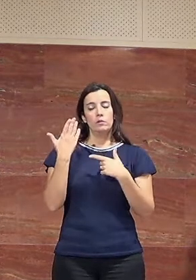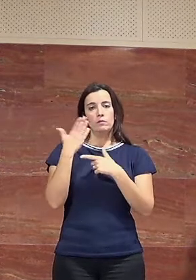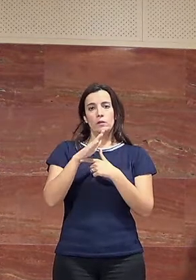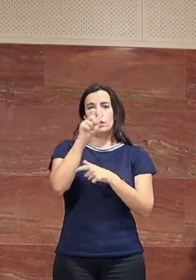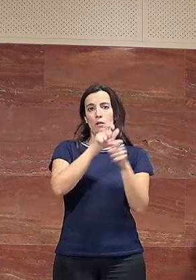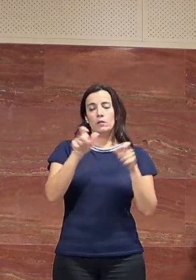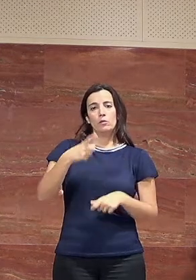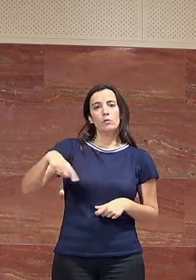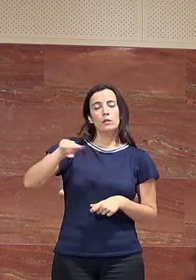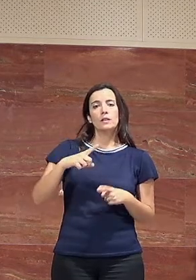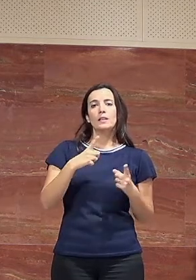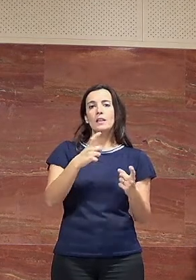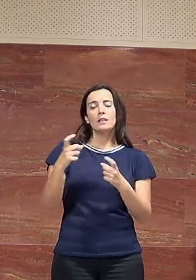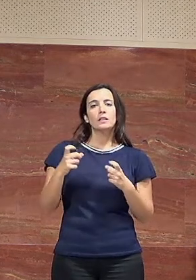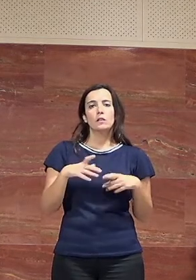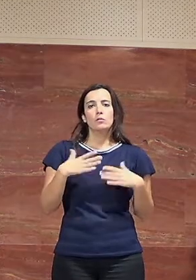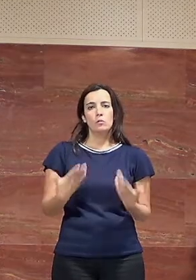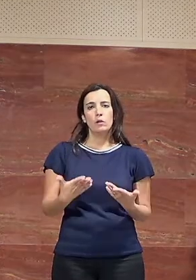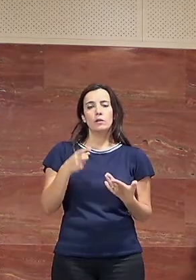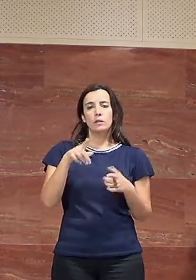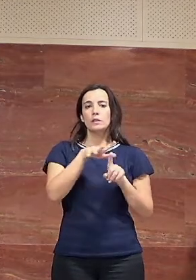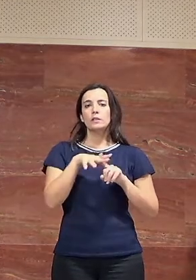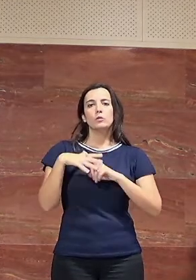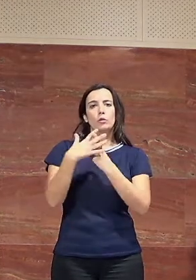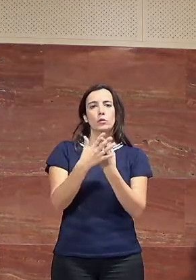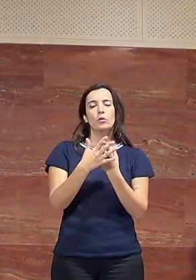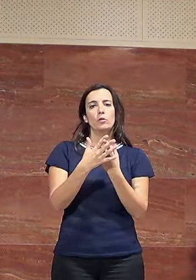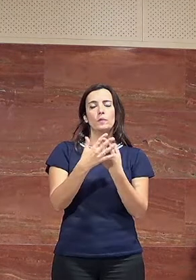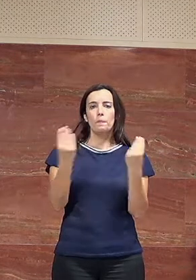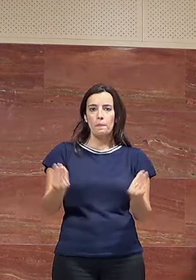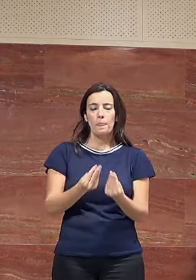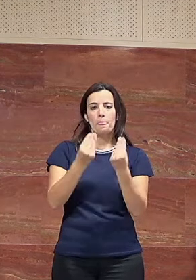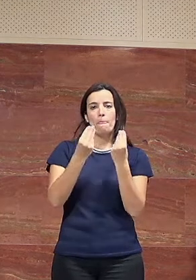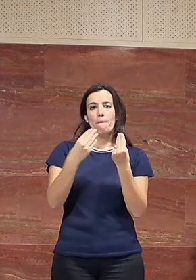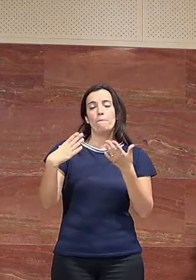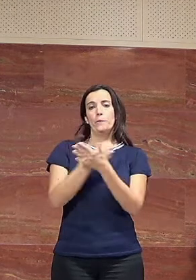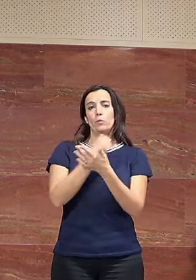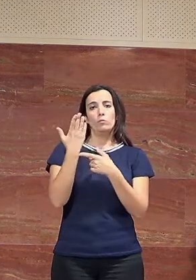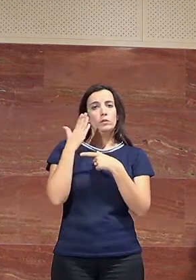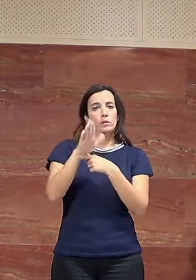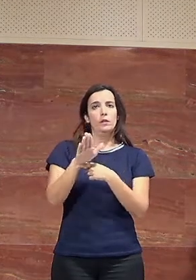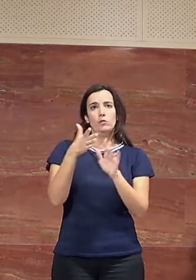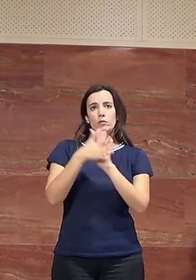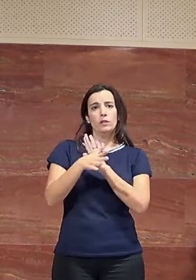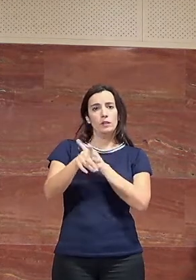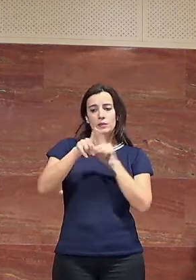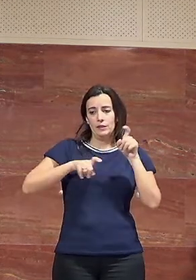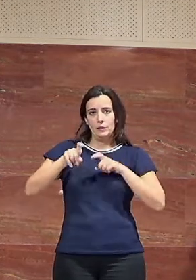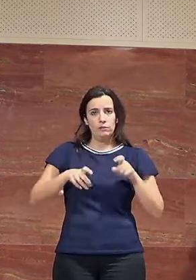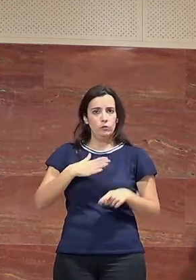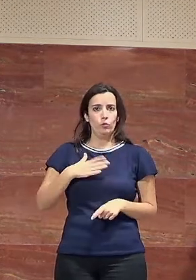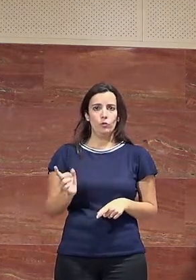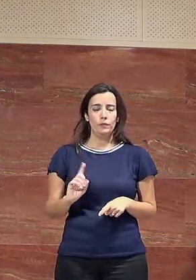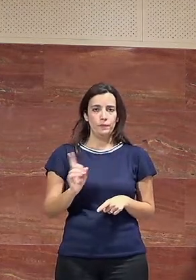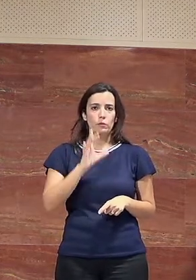necesidad de revertir esa situación, digamos que piloto que habían planteado, desde luego nadie quiere volver atrás.